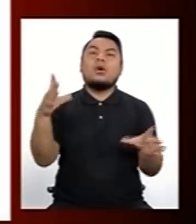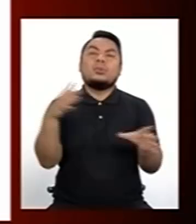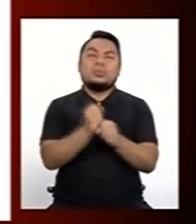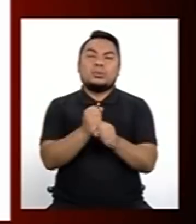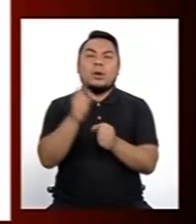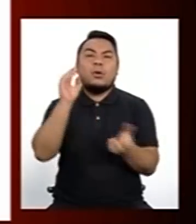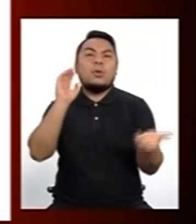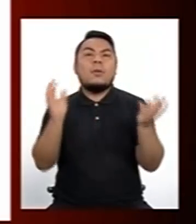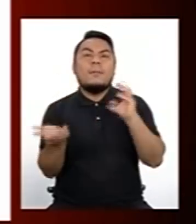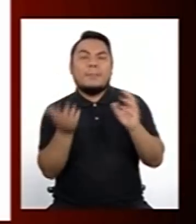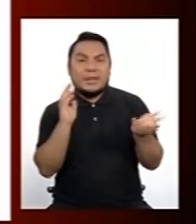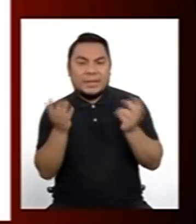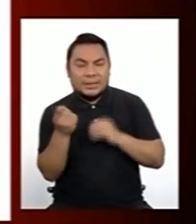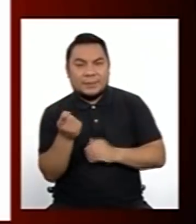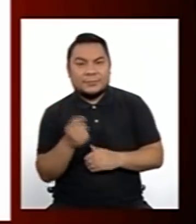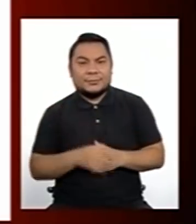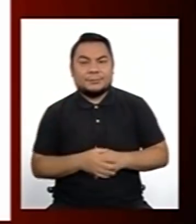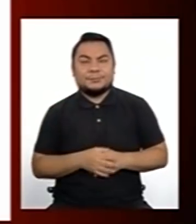poder comparar